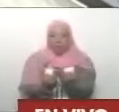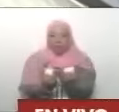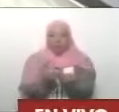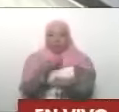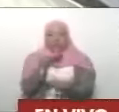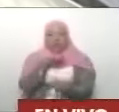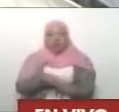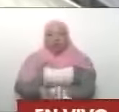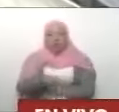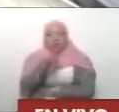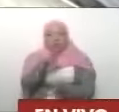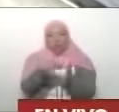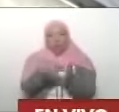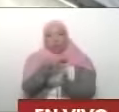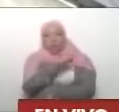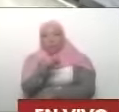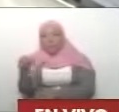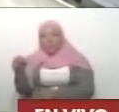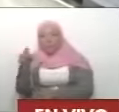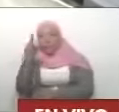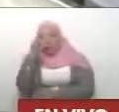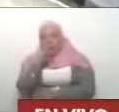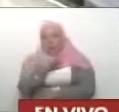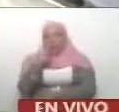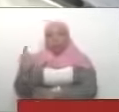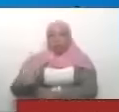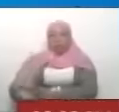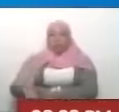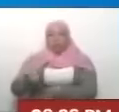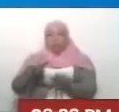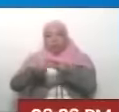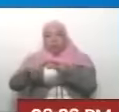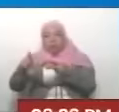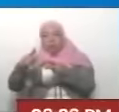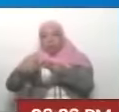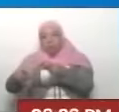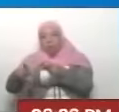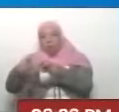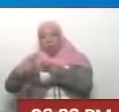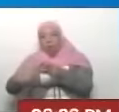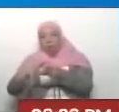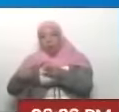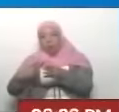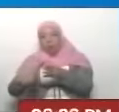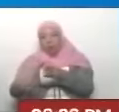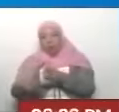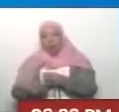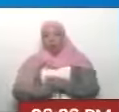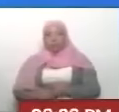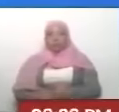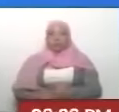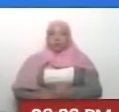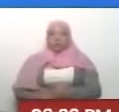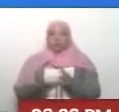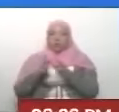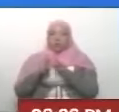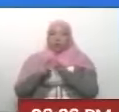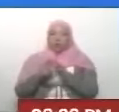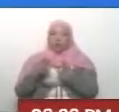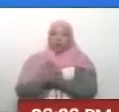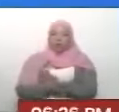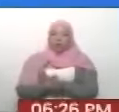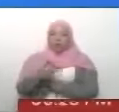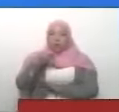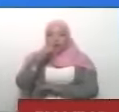la historia, 2.000 años de dónde viene Guan, Chang, Chung. ¿Ah? Yo conozco más o menos de